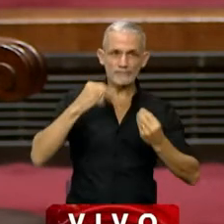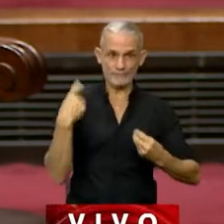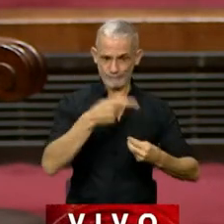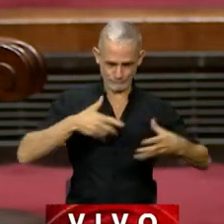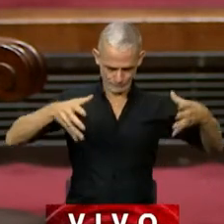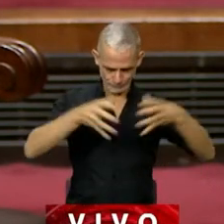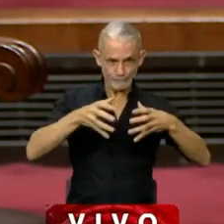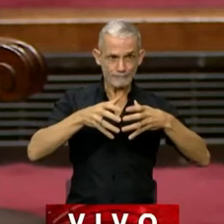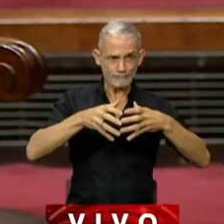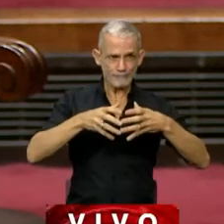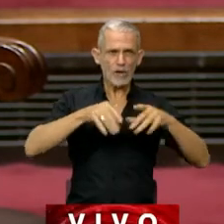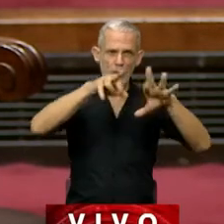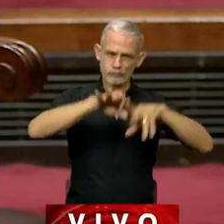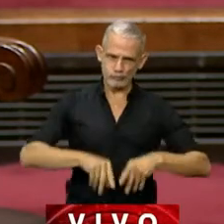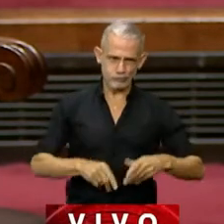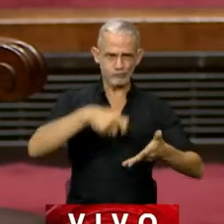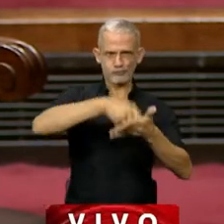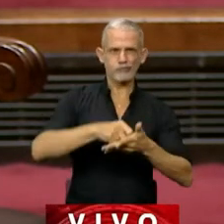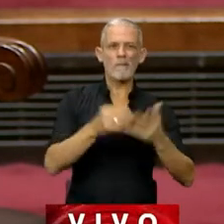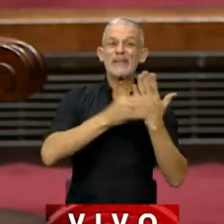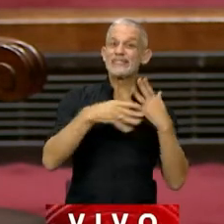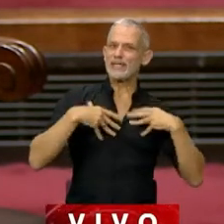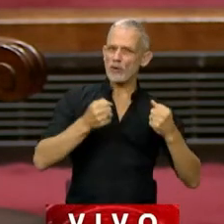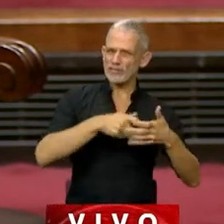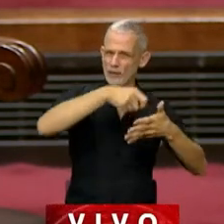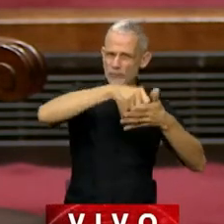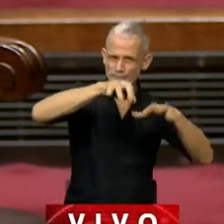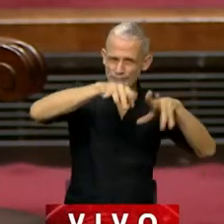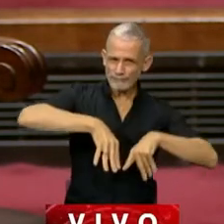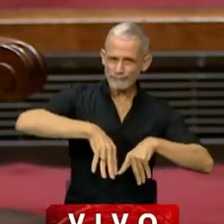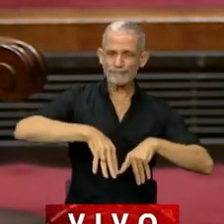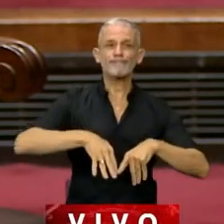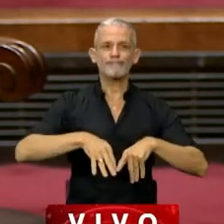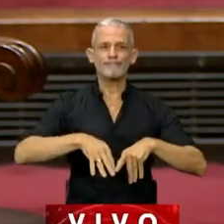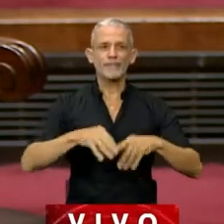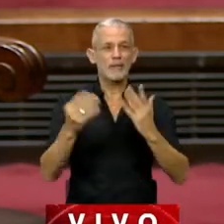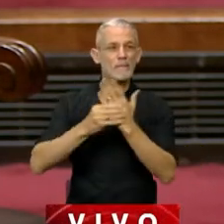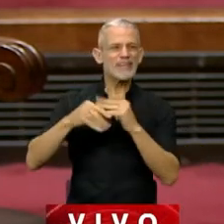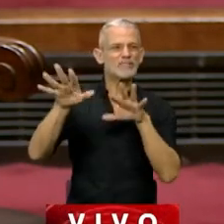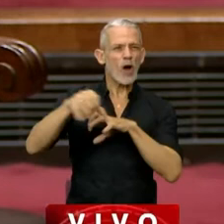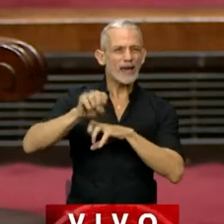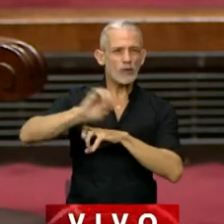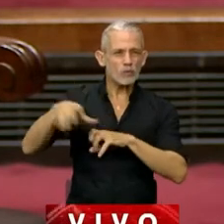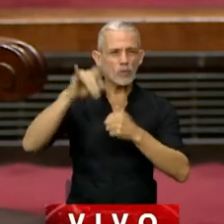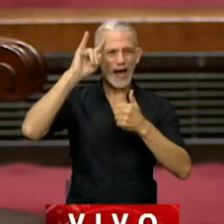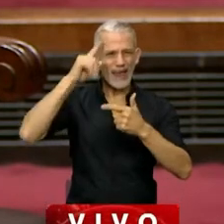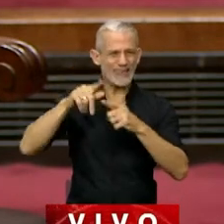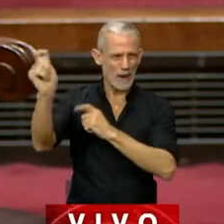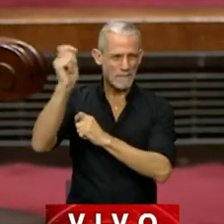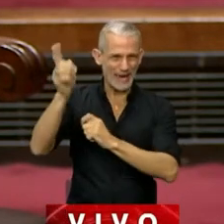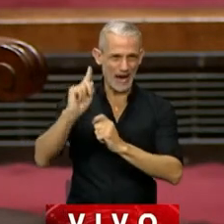una resolución conjunta con el ministerio de salud y está el ministerio de agricultura ganadería y pesca de aquel